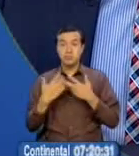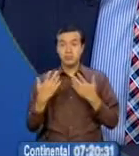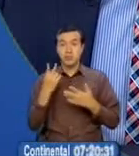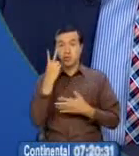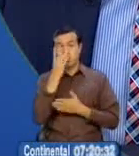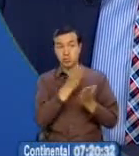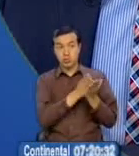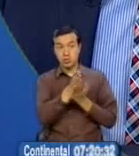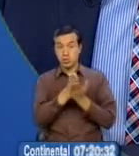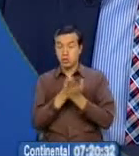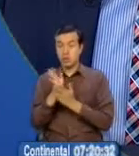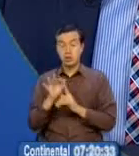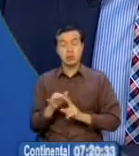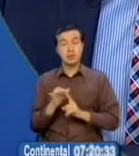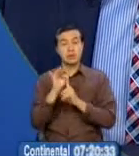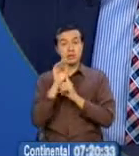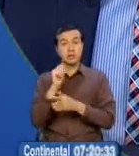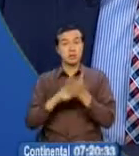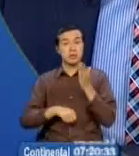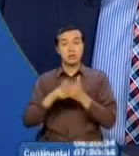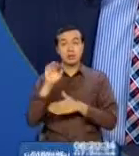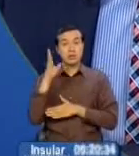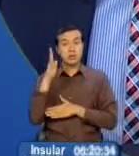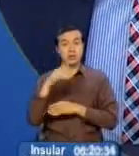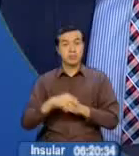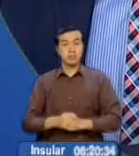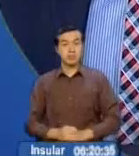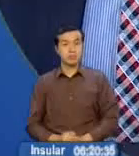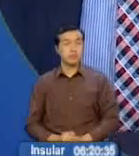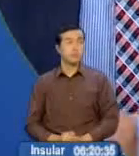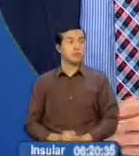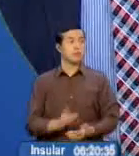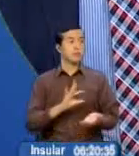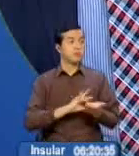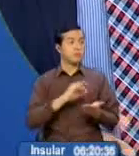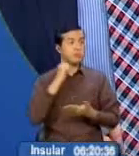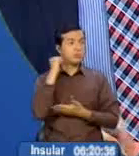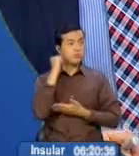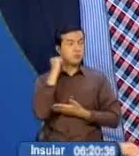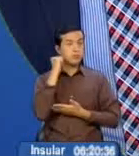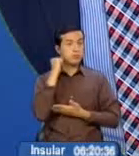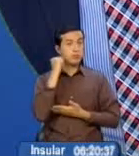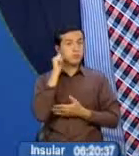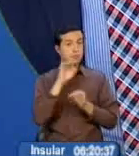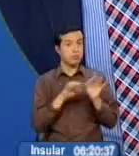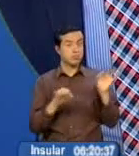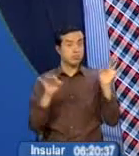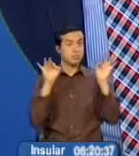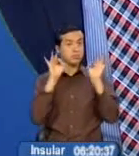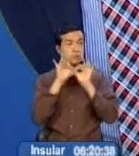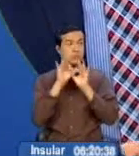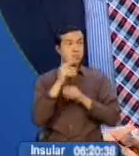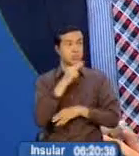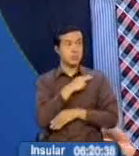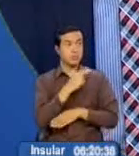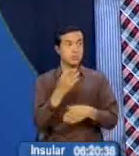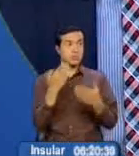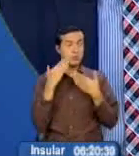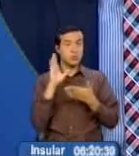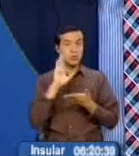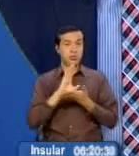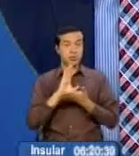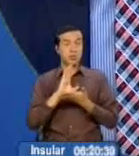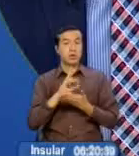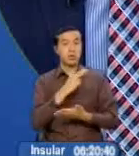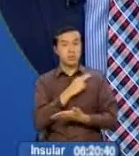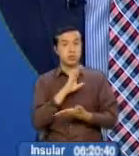dos carreras históricas sin acreditar. Medicina y Derecho fueron facultades emblemáticas de la Universidad de Guayaquil, de la Universidad Central de